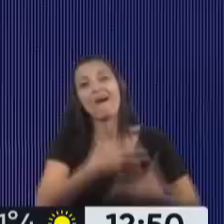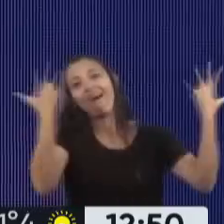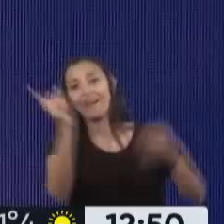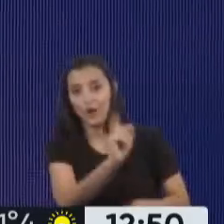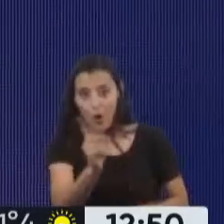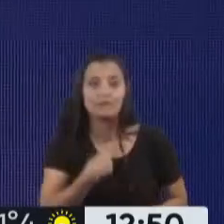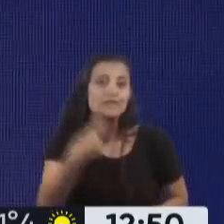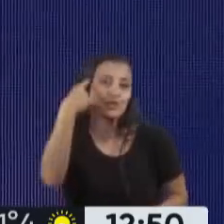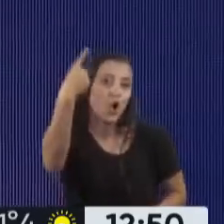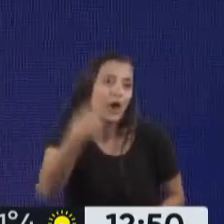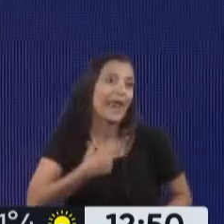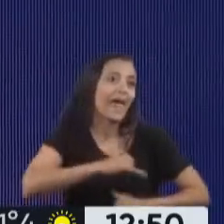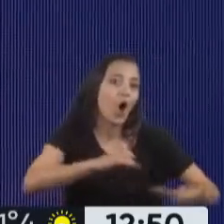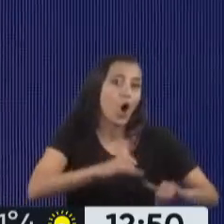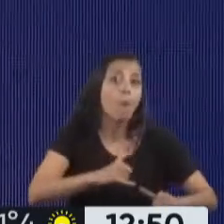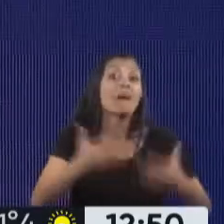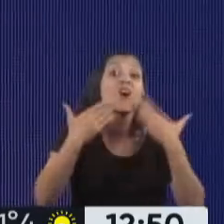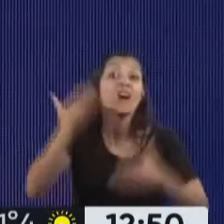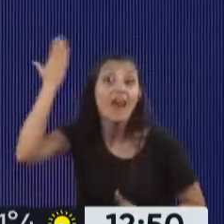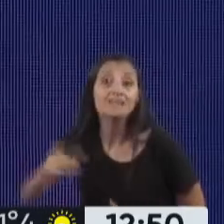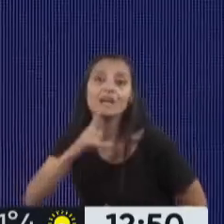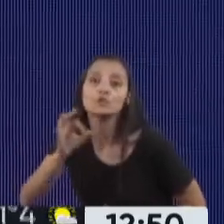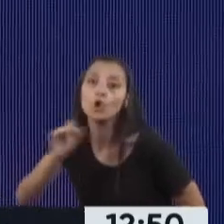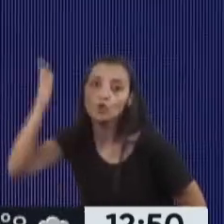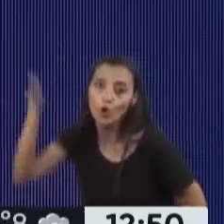creo en la motosierra, pero Toto lo hizo mejor.